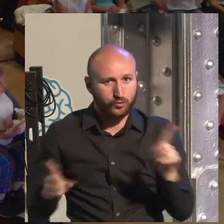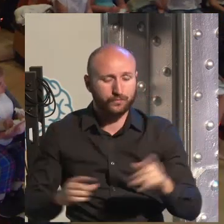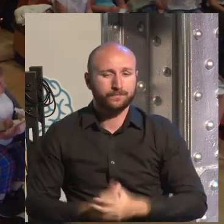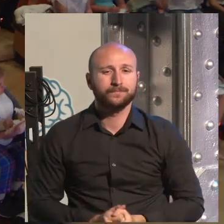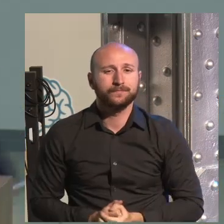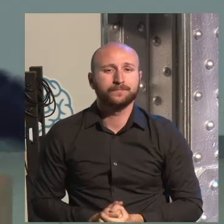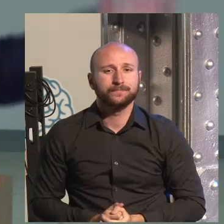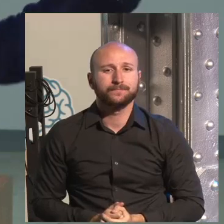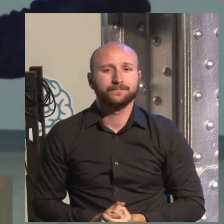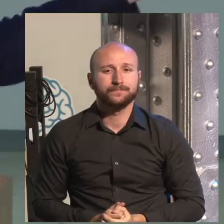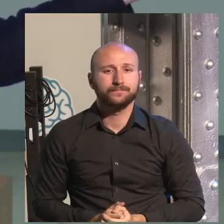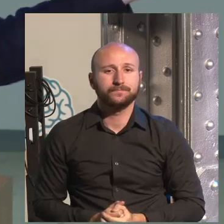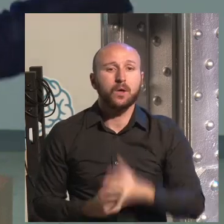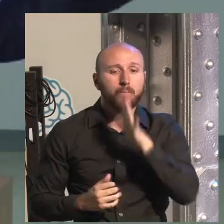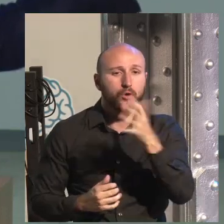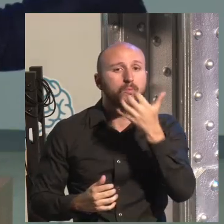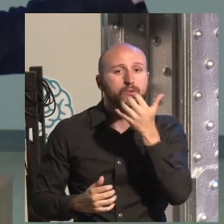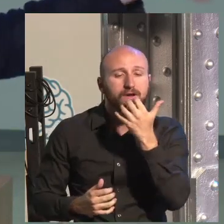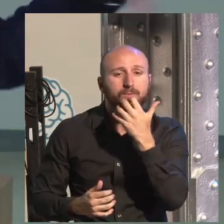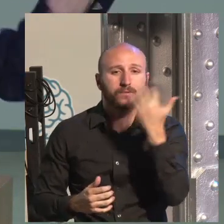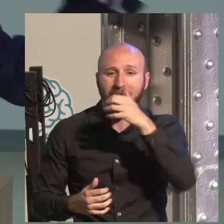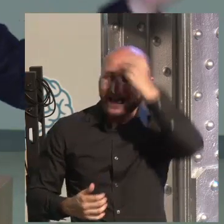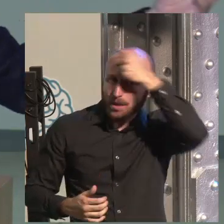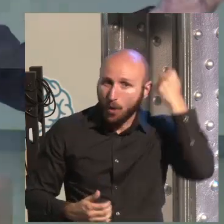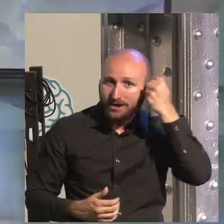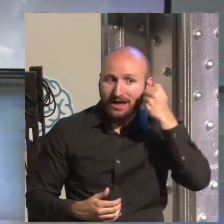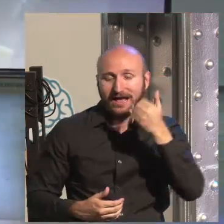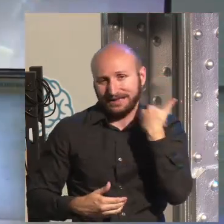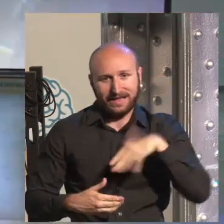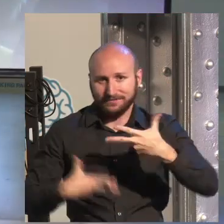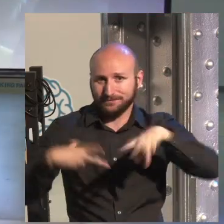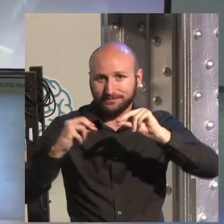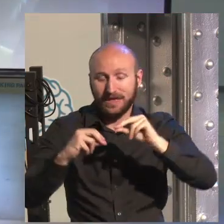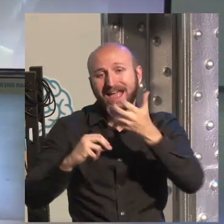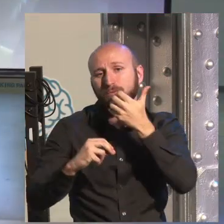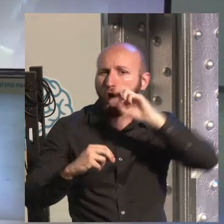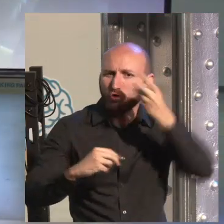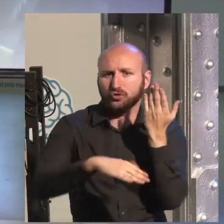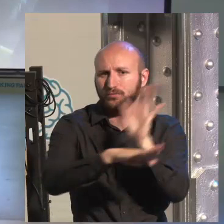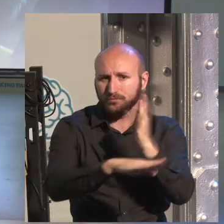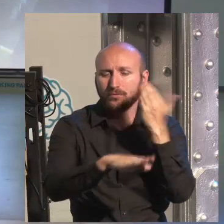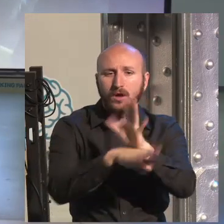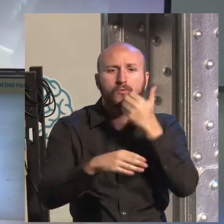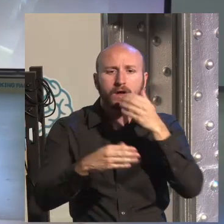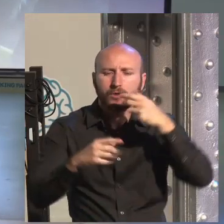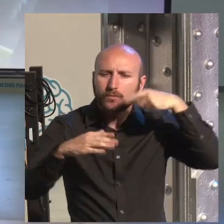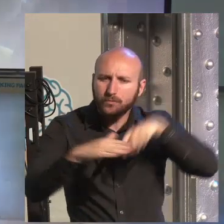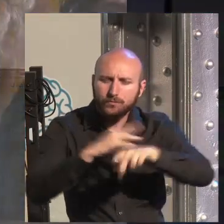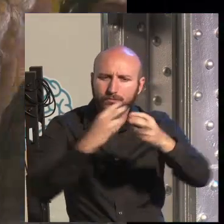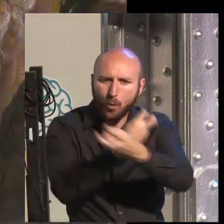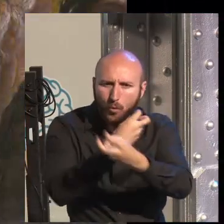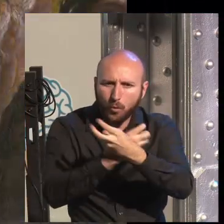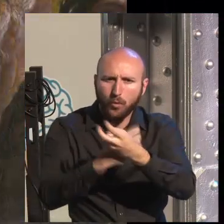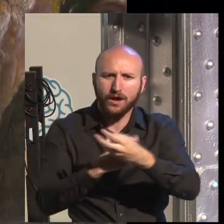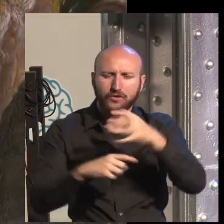evolutivos o de selección. En la Sierra de Atapuerca, para ir terminando, tenemos otros ejemplos de lo que estoy diciendo, yacimiento que se llama la Sima de los Huesos,